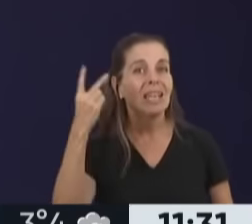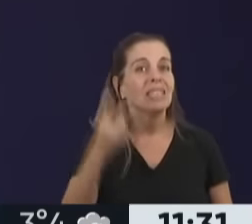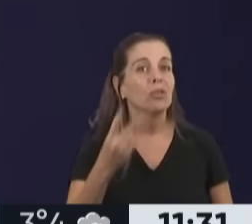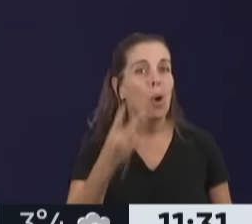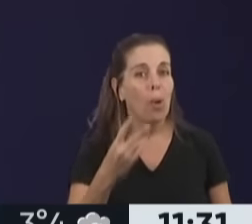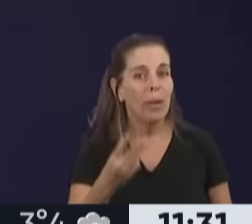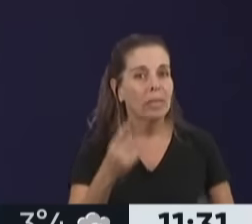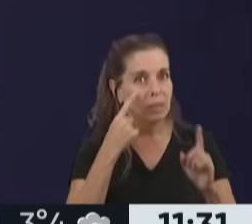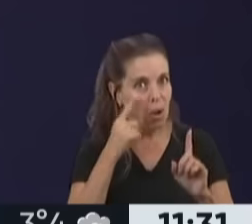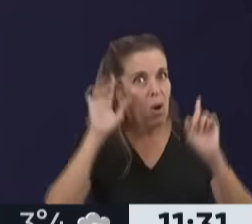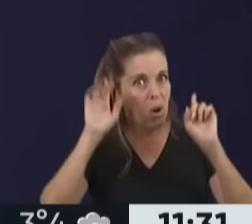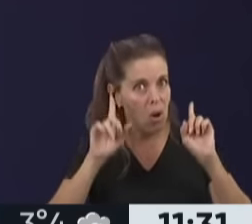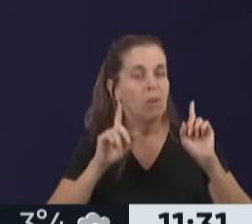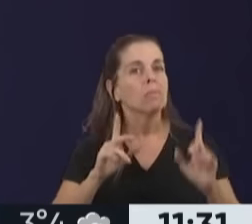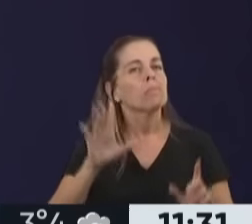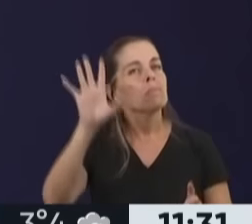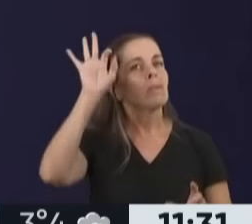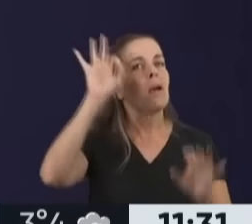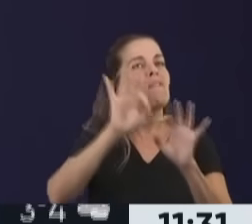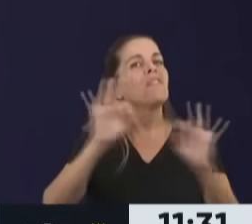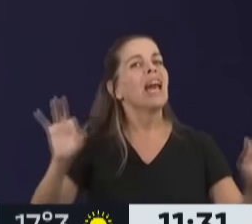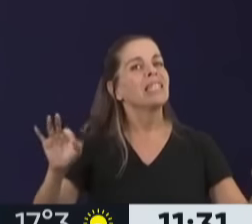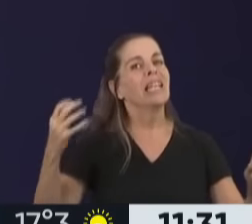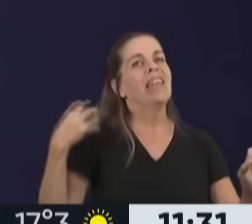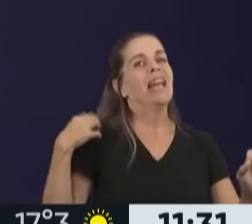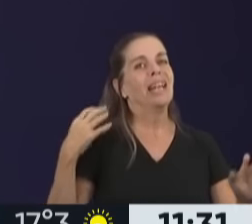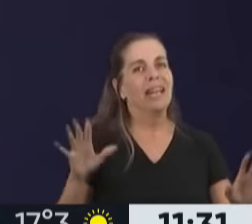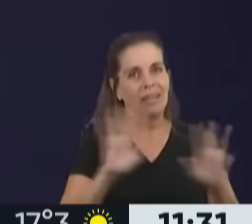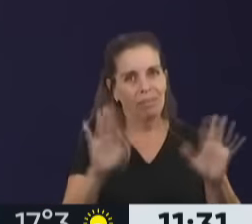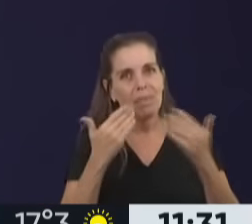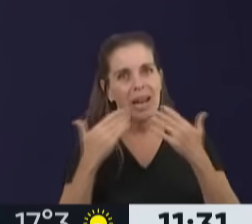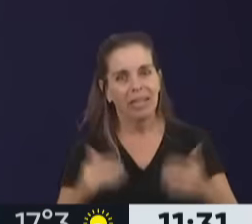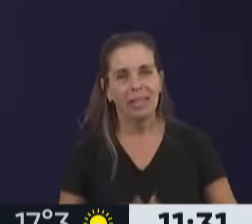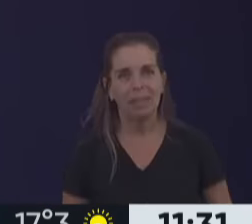eh guarda guarda que por ahí quién te dice chao chicos gracias